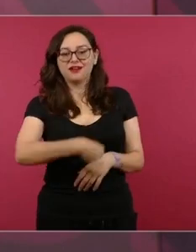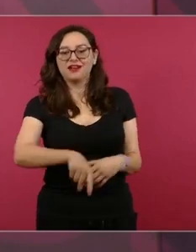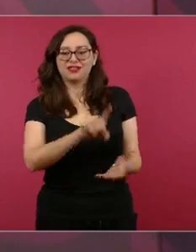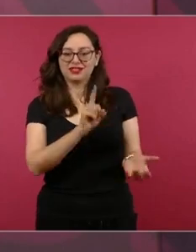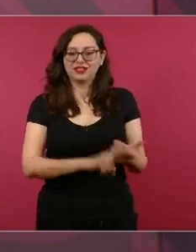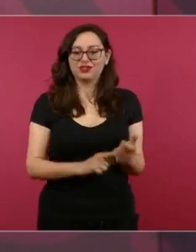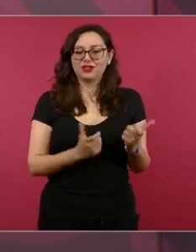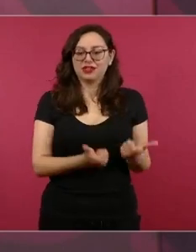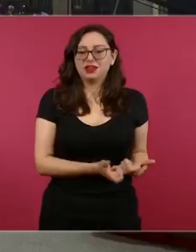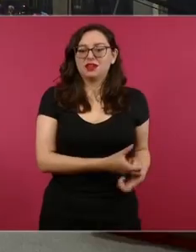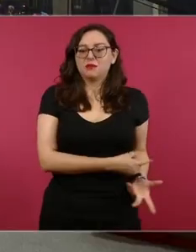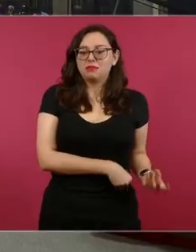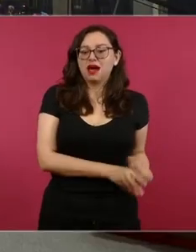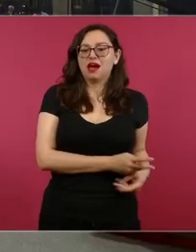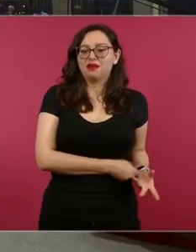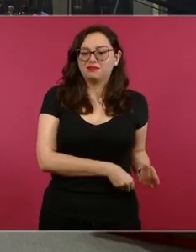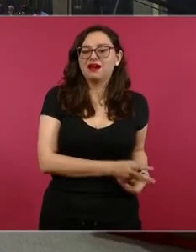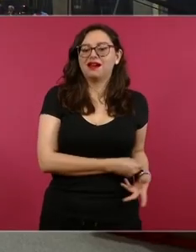el dinero